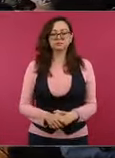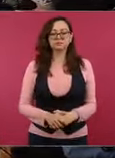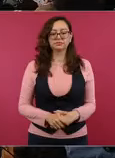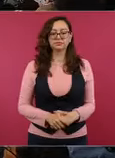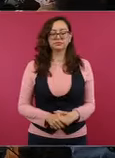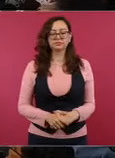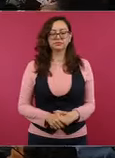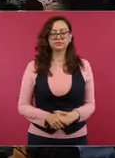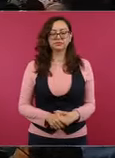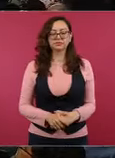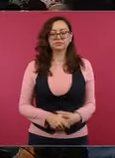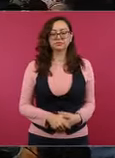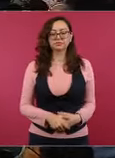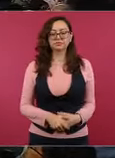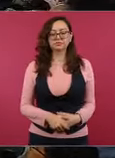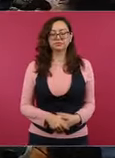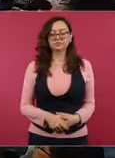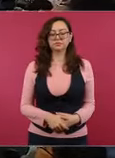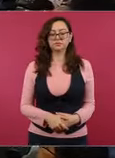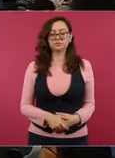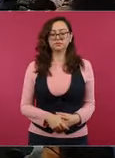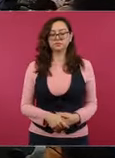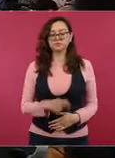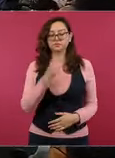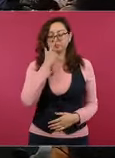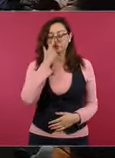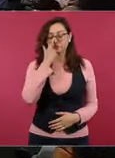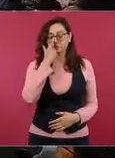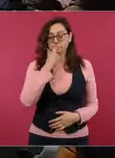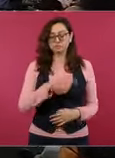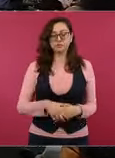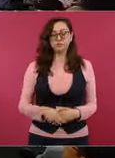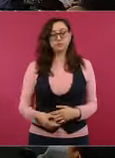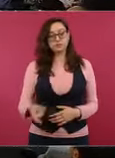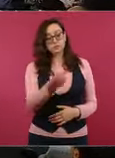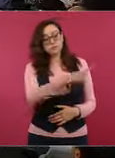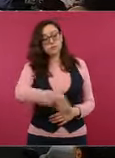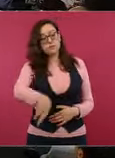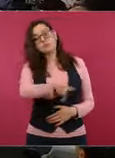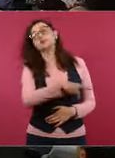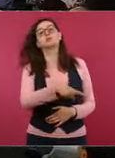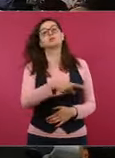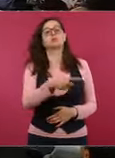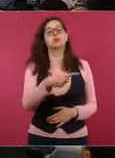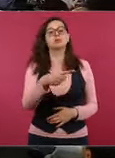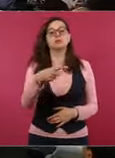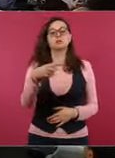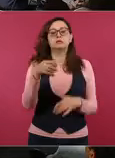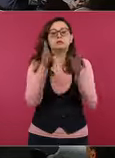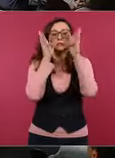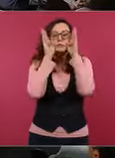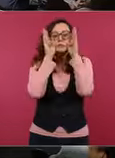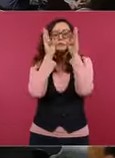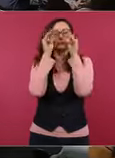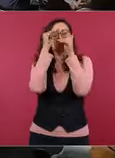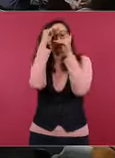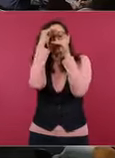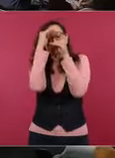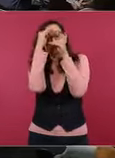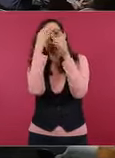Para los conservadores, nada más recordarles que se empezaron a